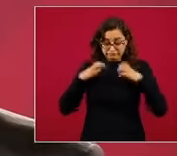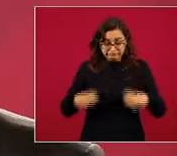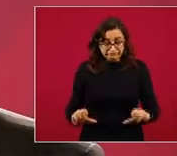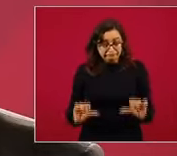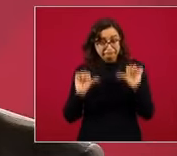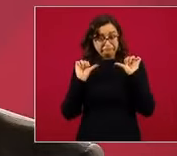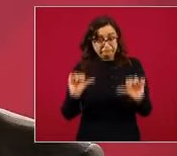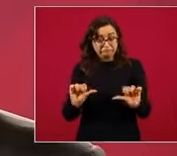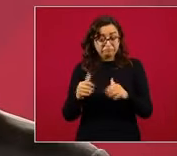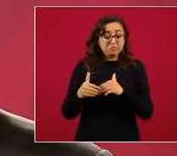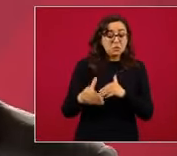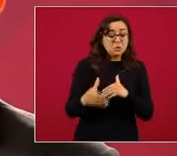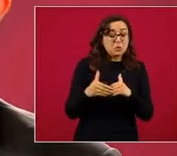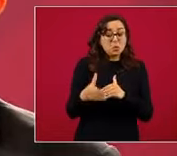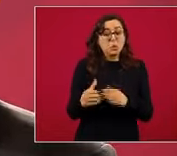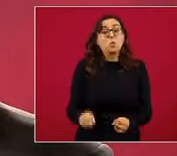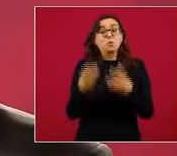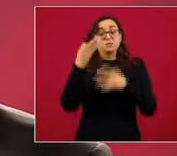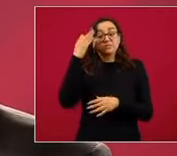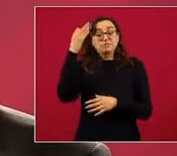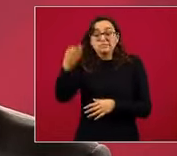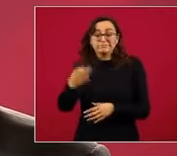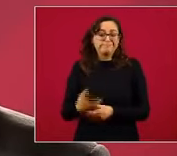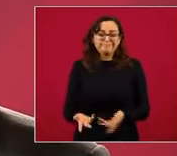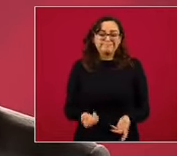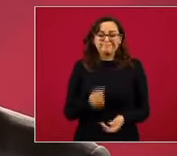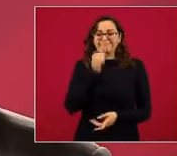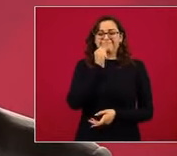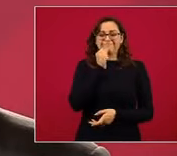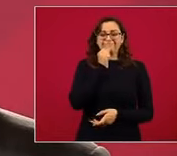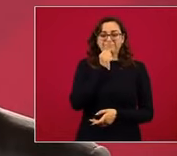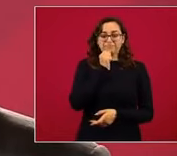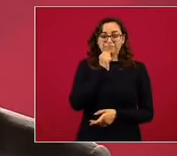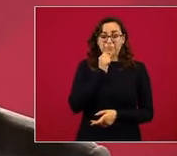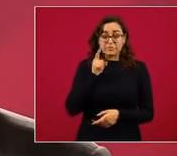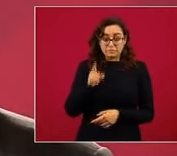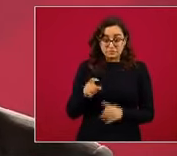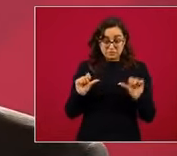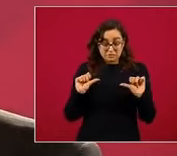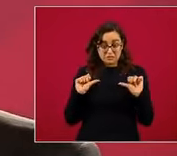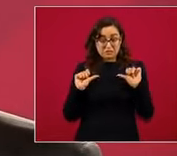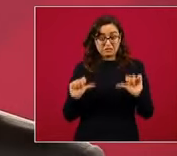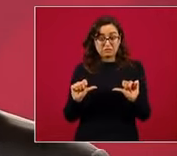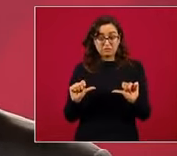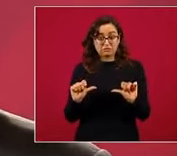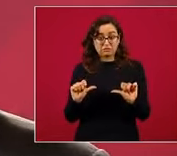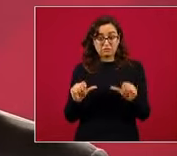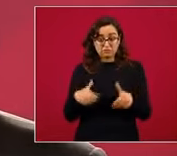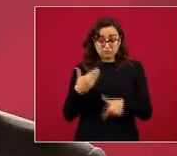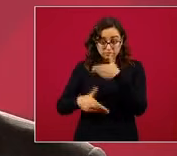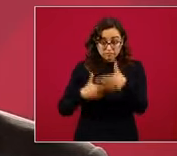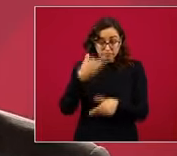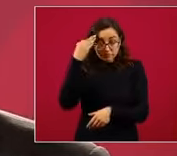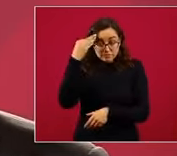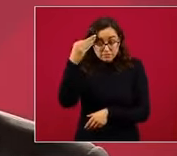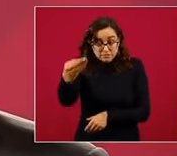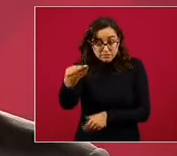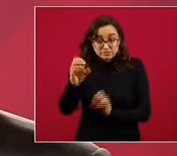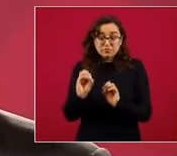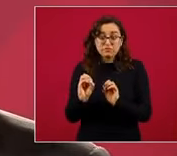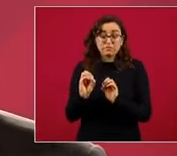frente al COVID-19. Y no hay ninguna garantía hasta el momento de que esa inmunidad necesariamente fuera duradera y